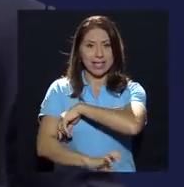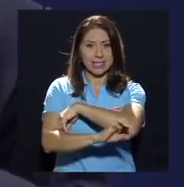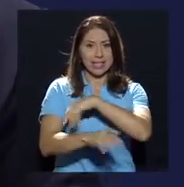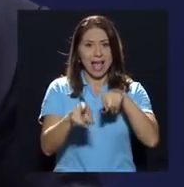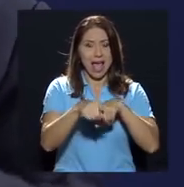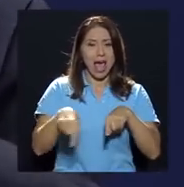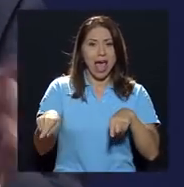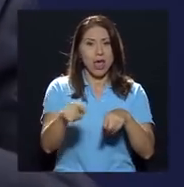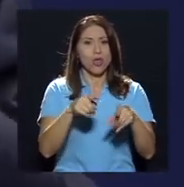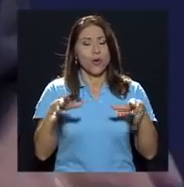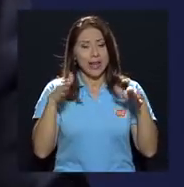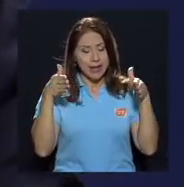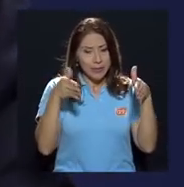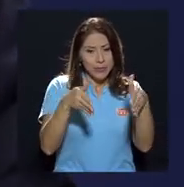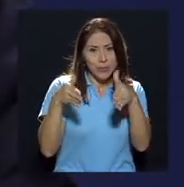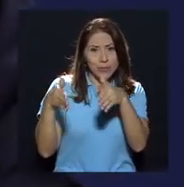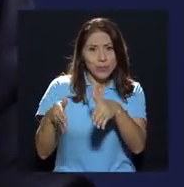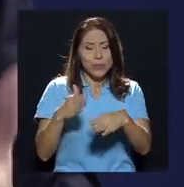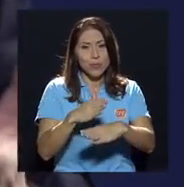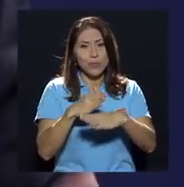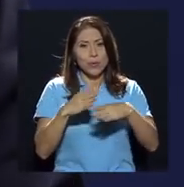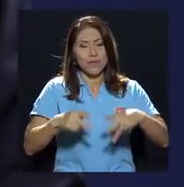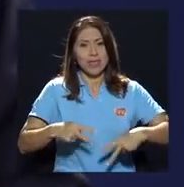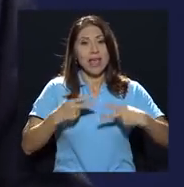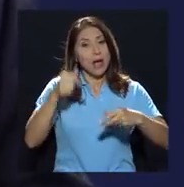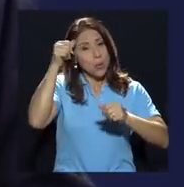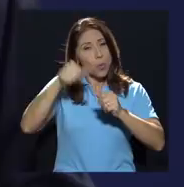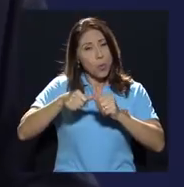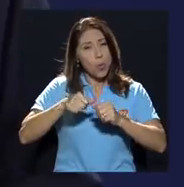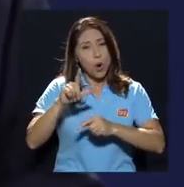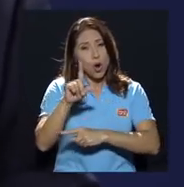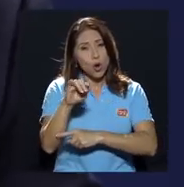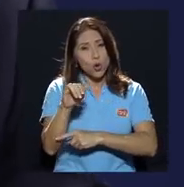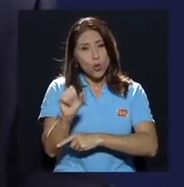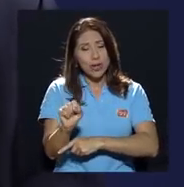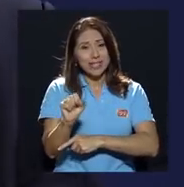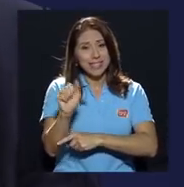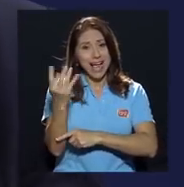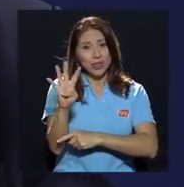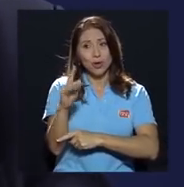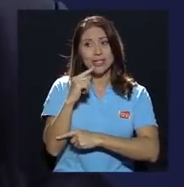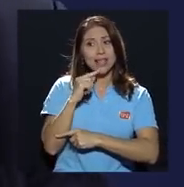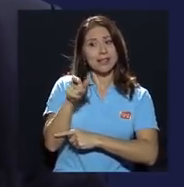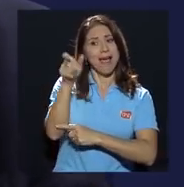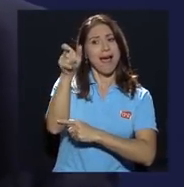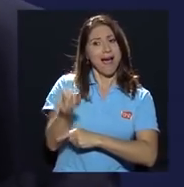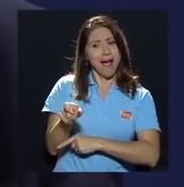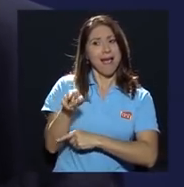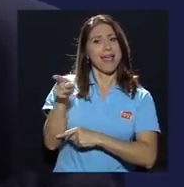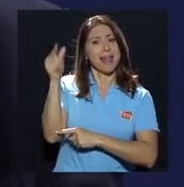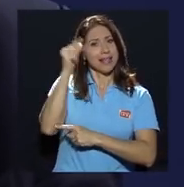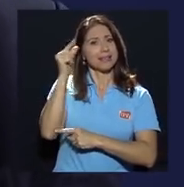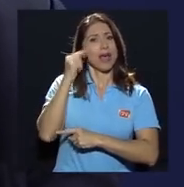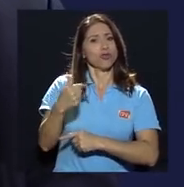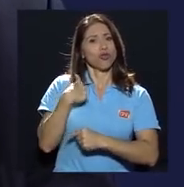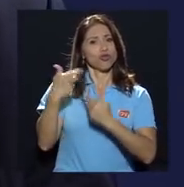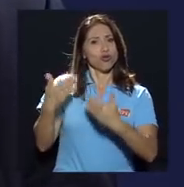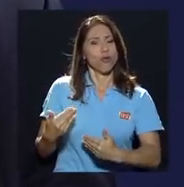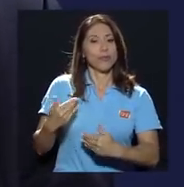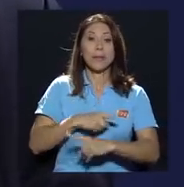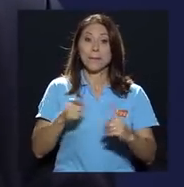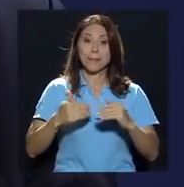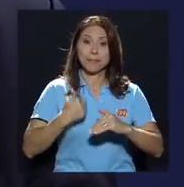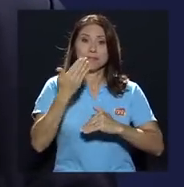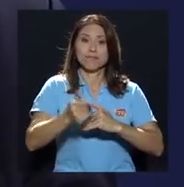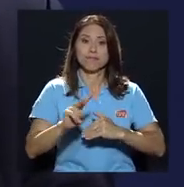extranjeras señor de vidas enciendas acordémonos de louis 14 el estado soy yo pero después de